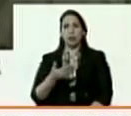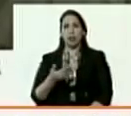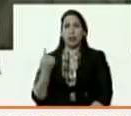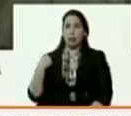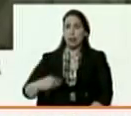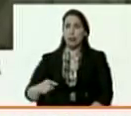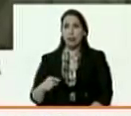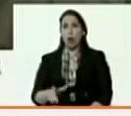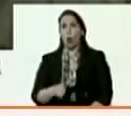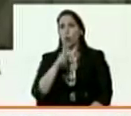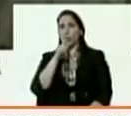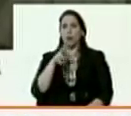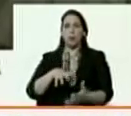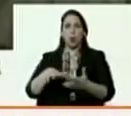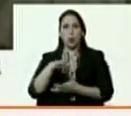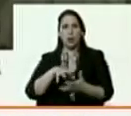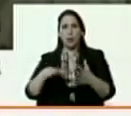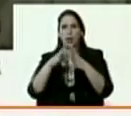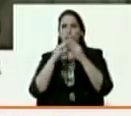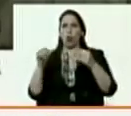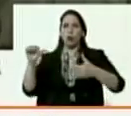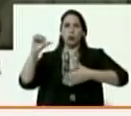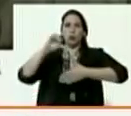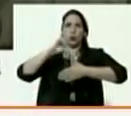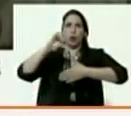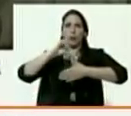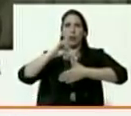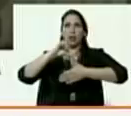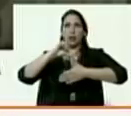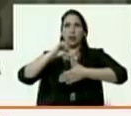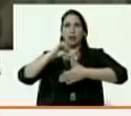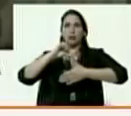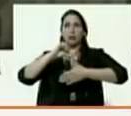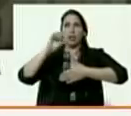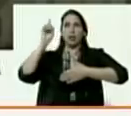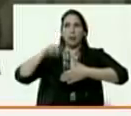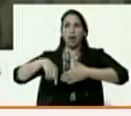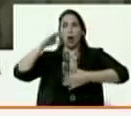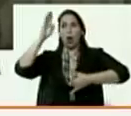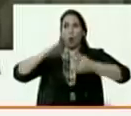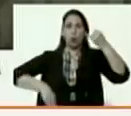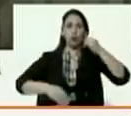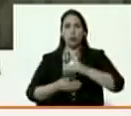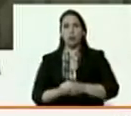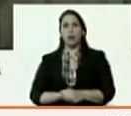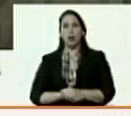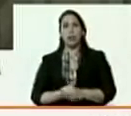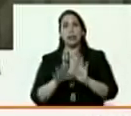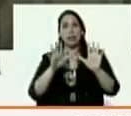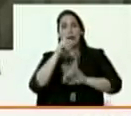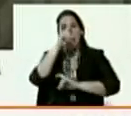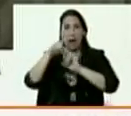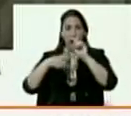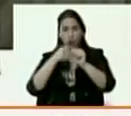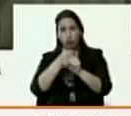nefastas consecuencias en toda Sudamérica, erigida en la última década como una zona de